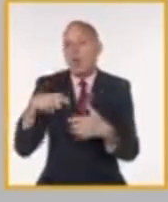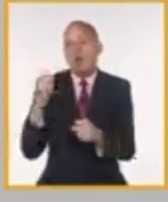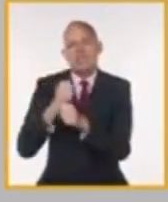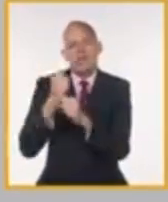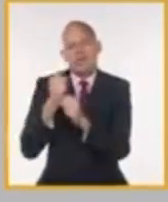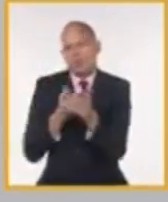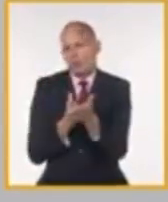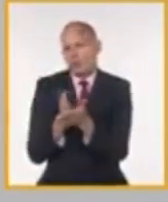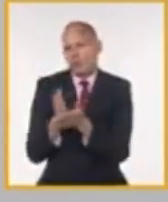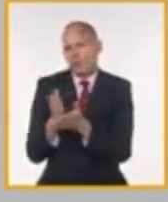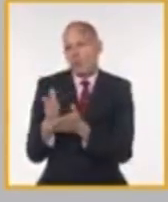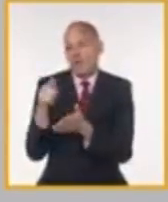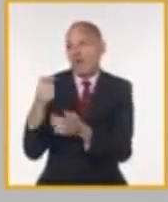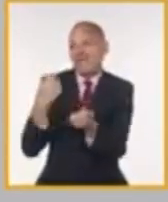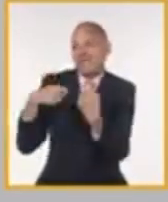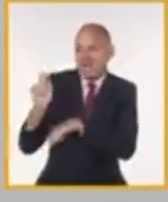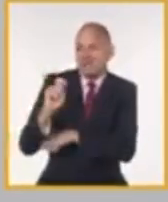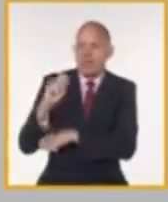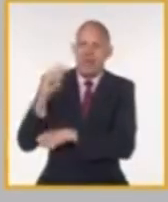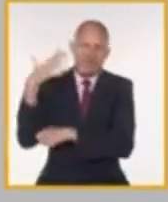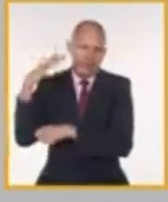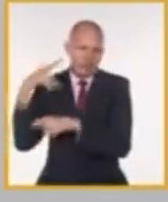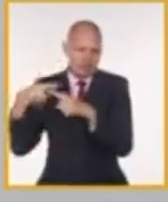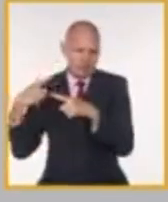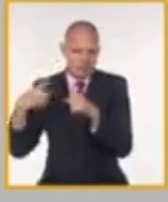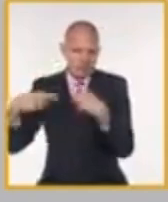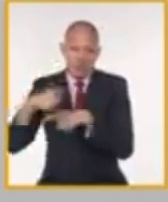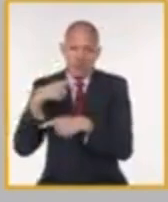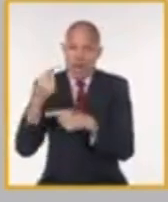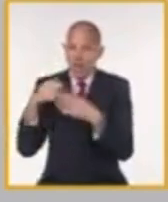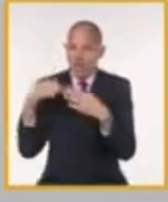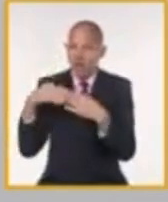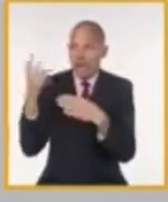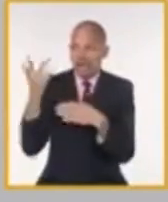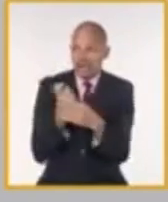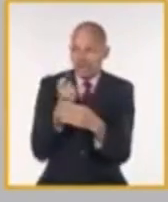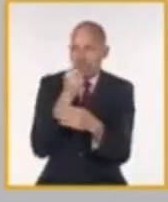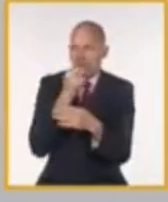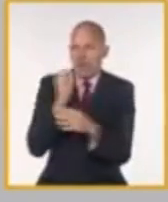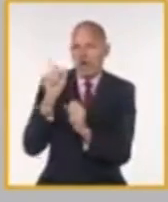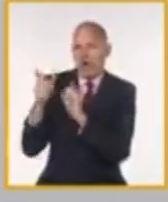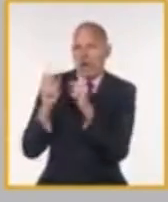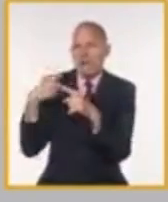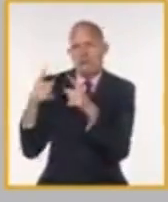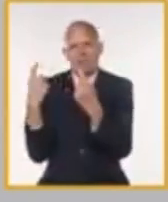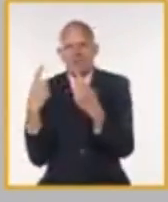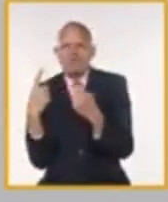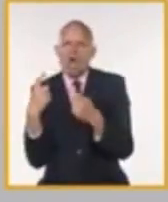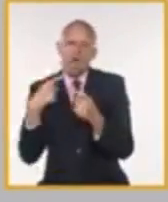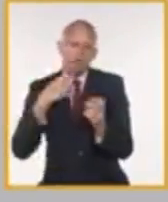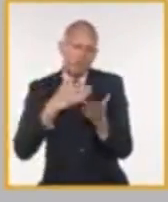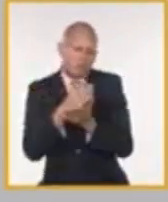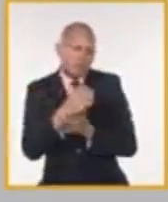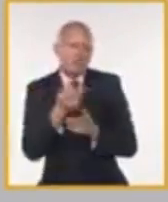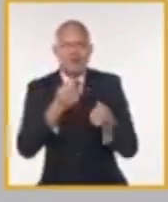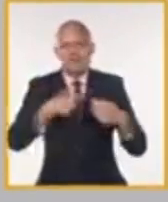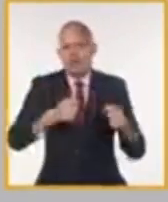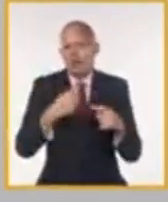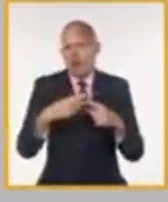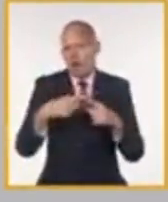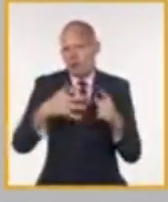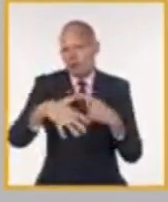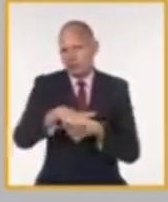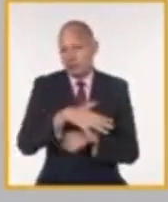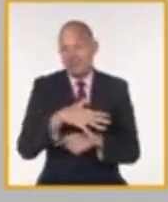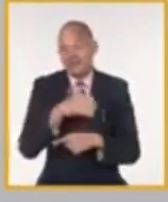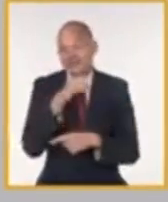nos van a dar la posibilidad de sostener las materias primas fundamentales para nuestros procesos industriales. Se le da independencia del sistema energético